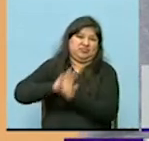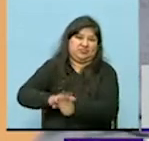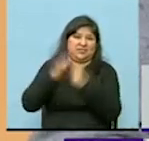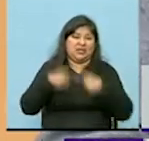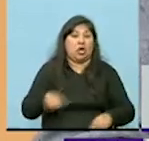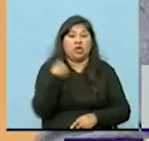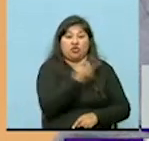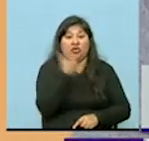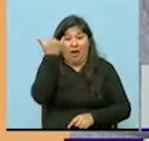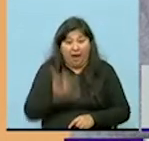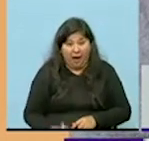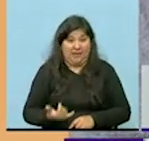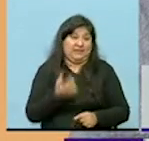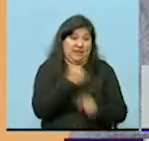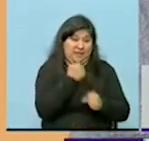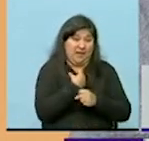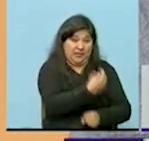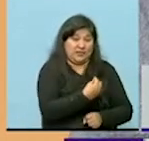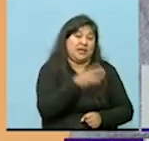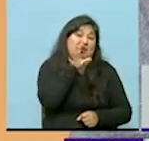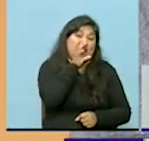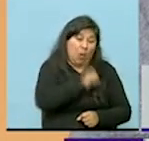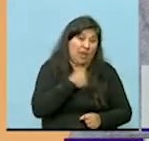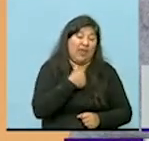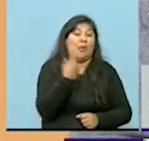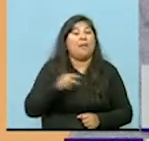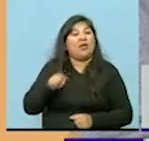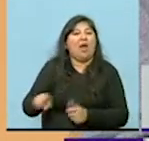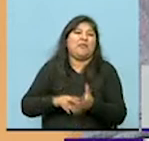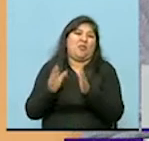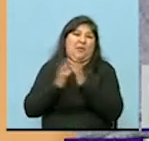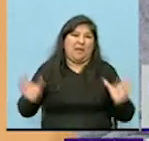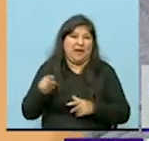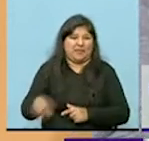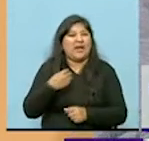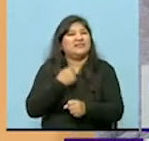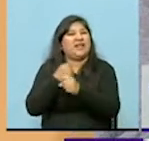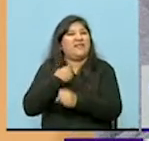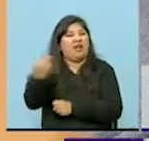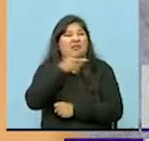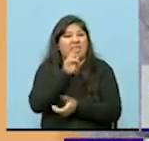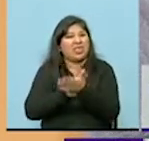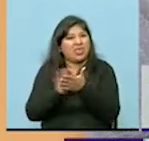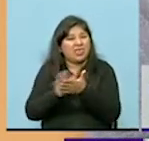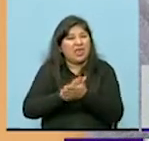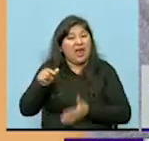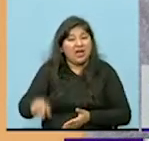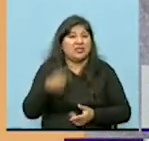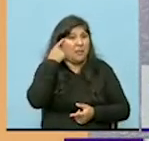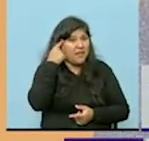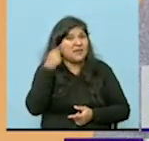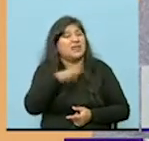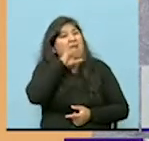no ajustamos el problema son ellos y ellos siguen creyendo que va a llegar una oportunidad